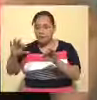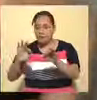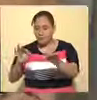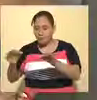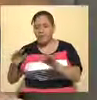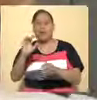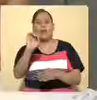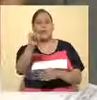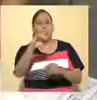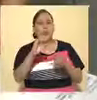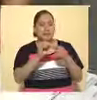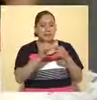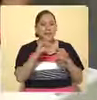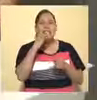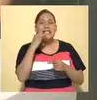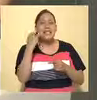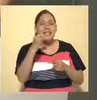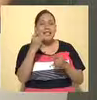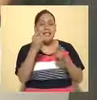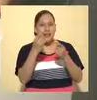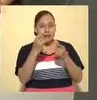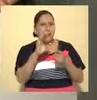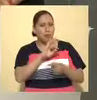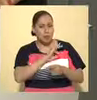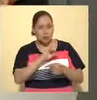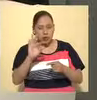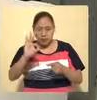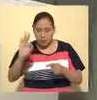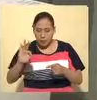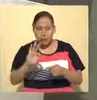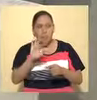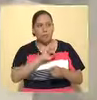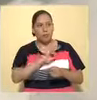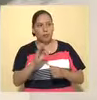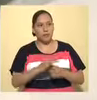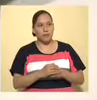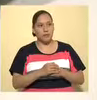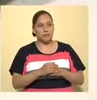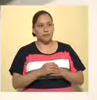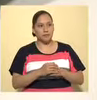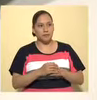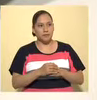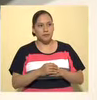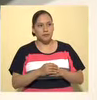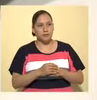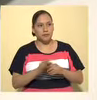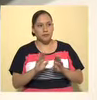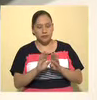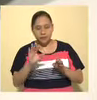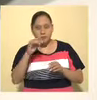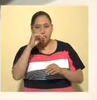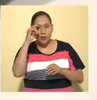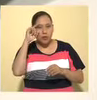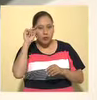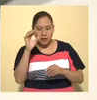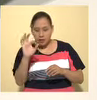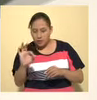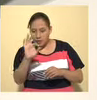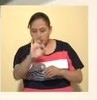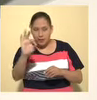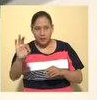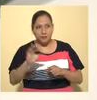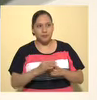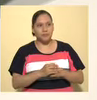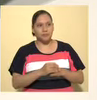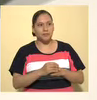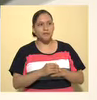Tienen semillitas de chile seco, también lo podemos decorar así. Ok. Bueno, no, la